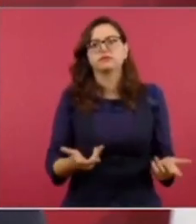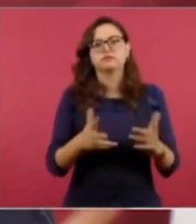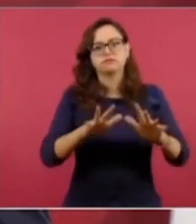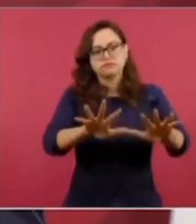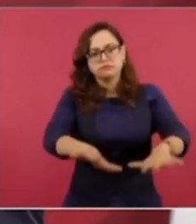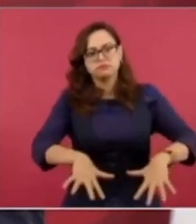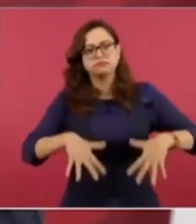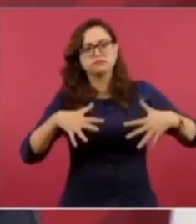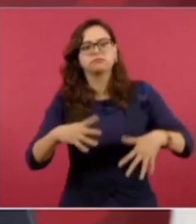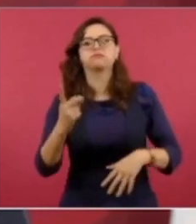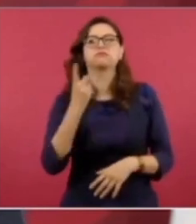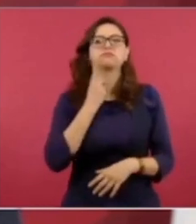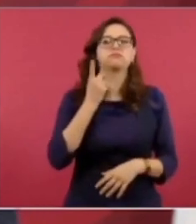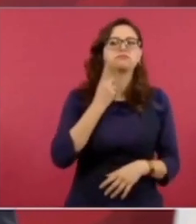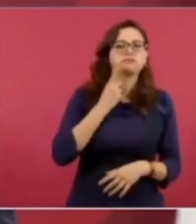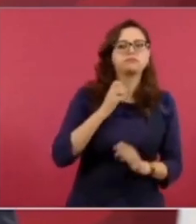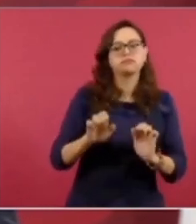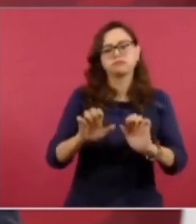Eso es lo mejor.